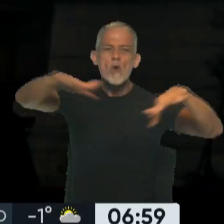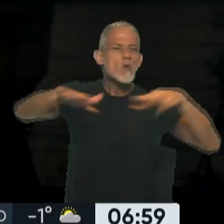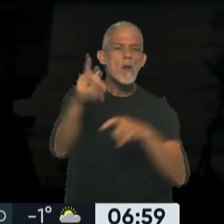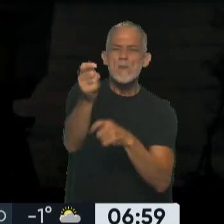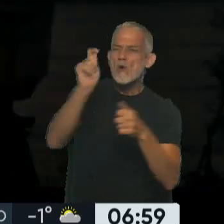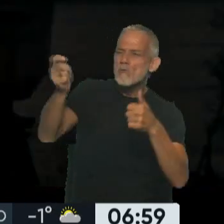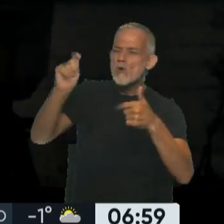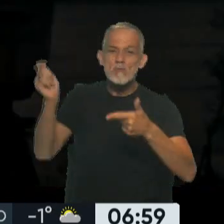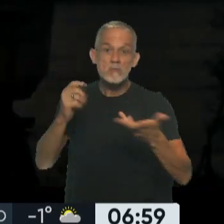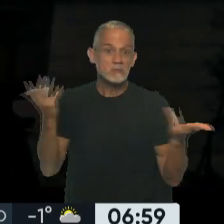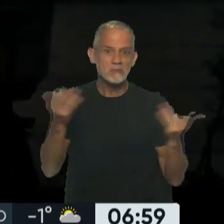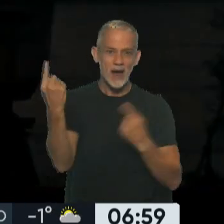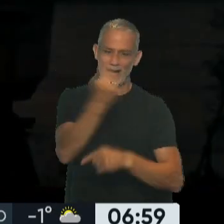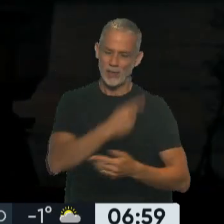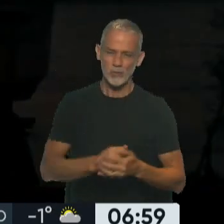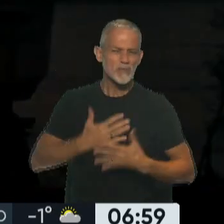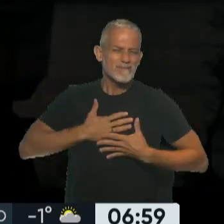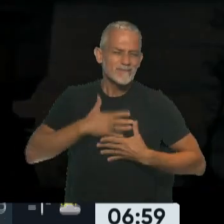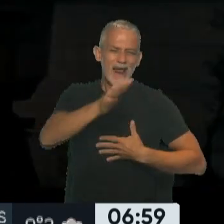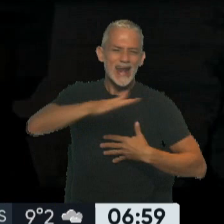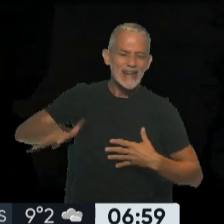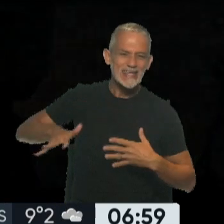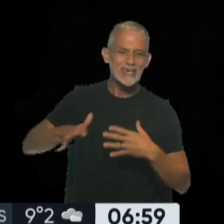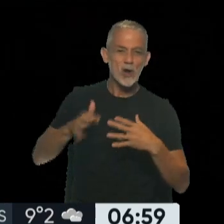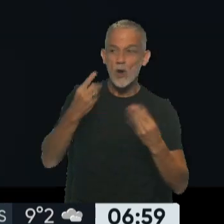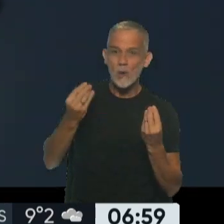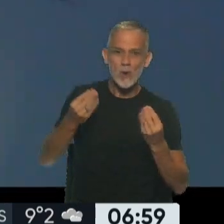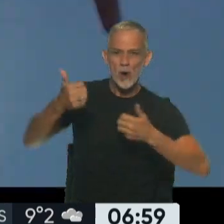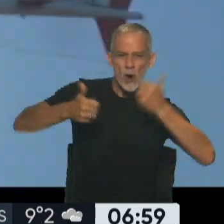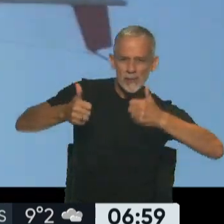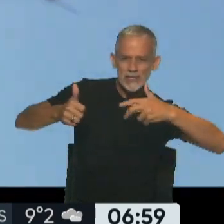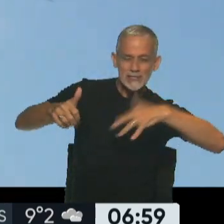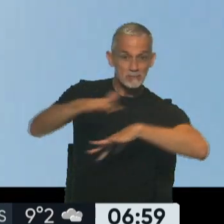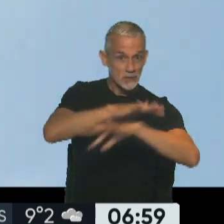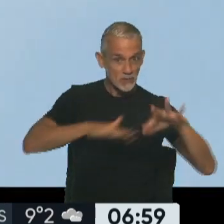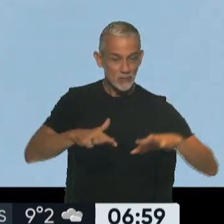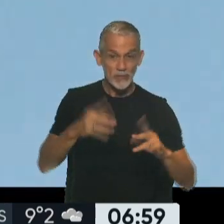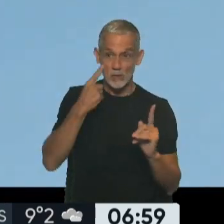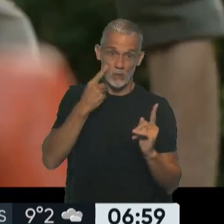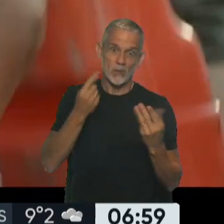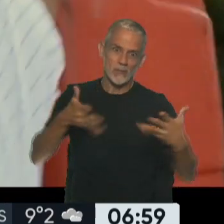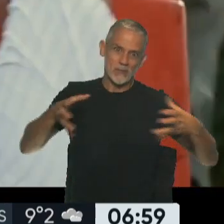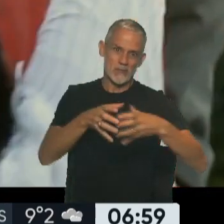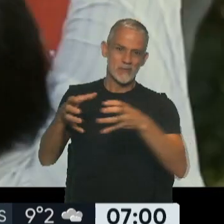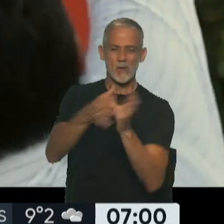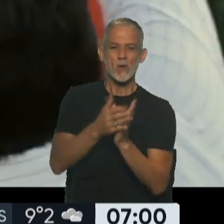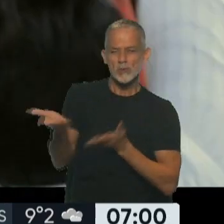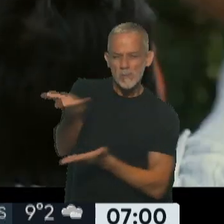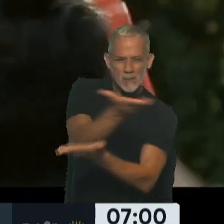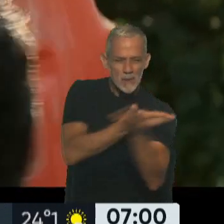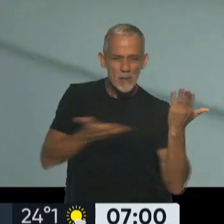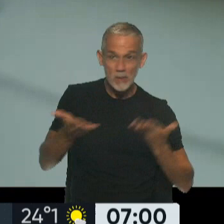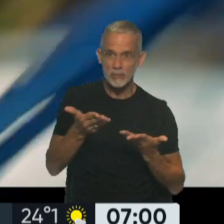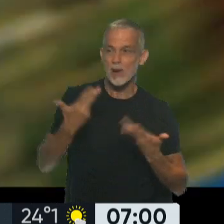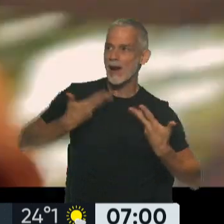cree que habrá pique. El amor por el río, la convivencia, es un gran, la convivencia y también el cómo te ensamblás con ese gran